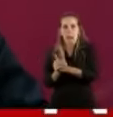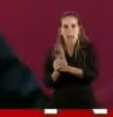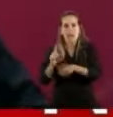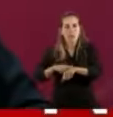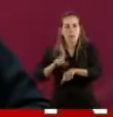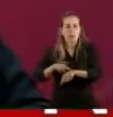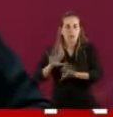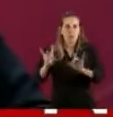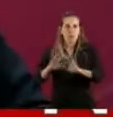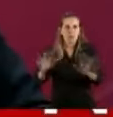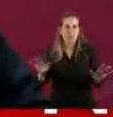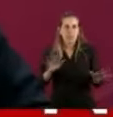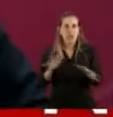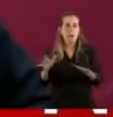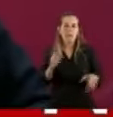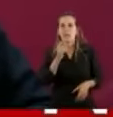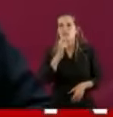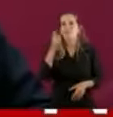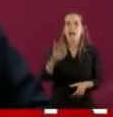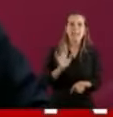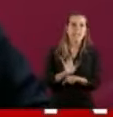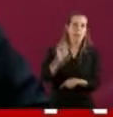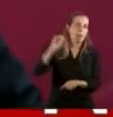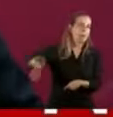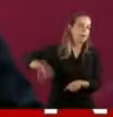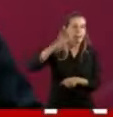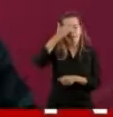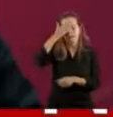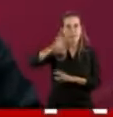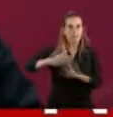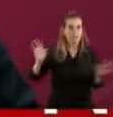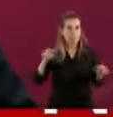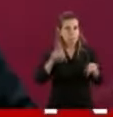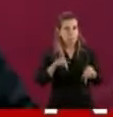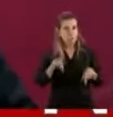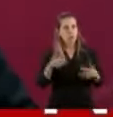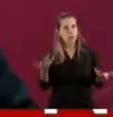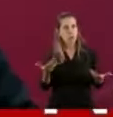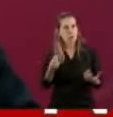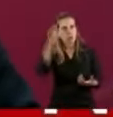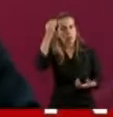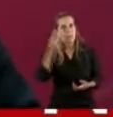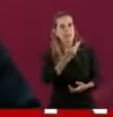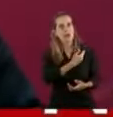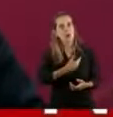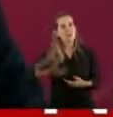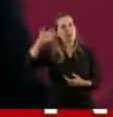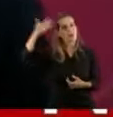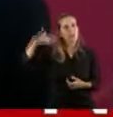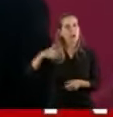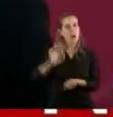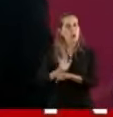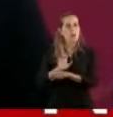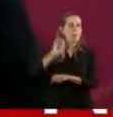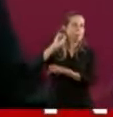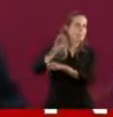veces también es fácil hacerse el sonso. Estos son delitos federales, pero en muchos casos el gobierno también se hizo el sonso.